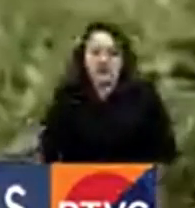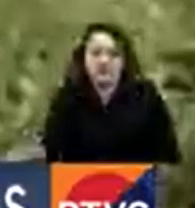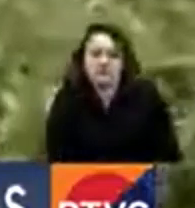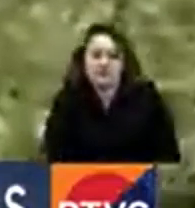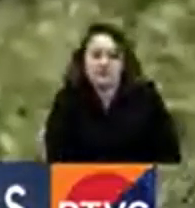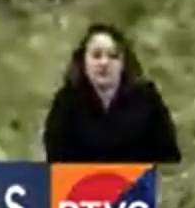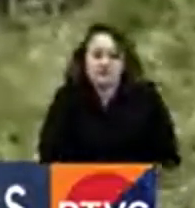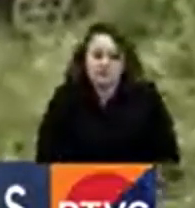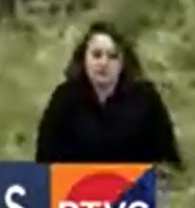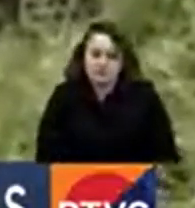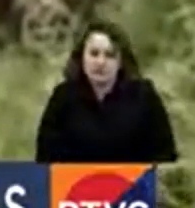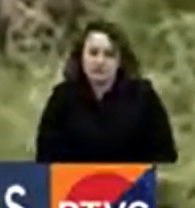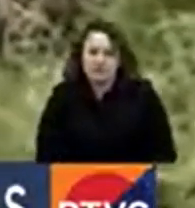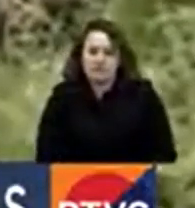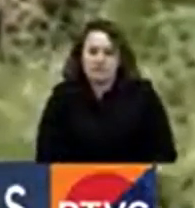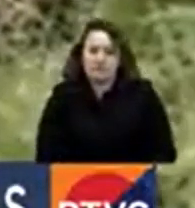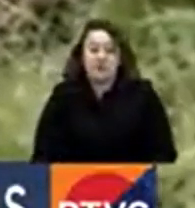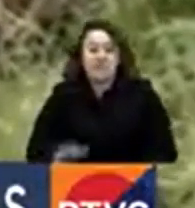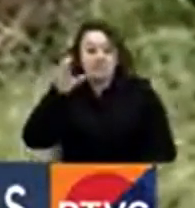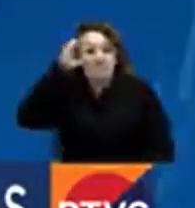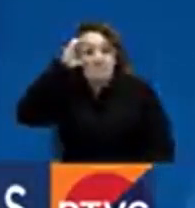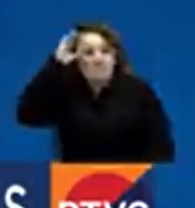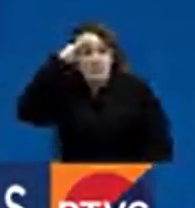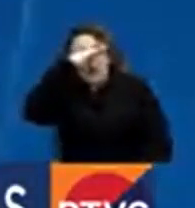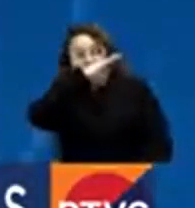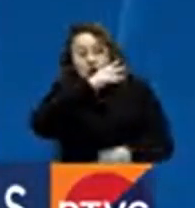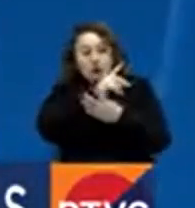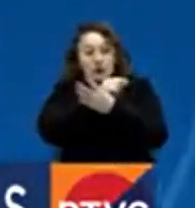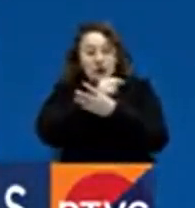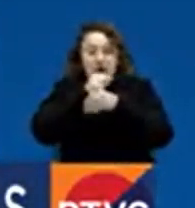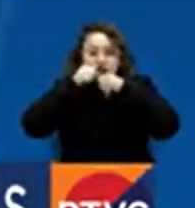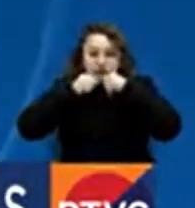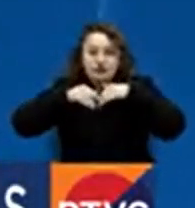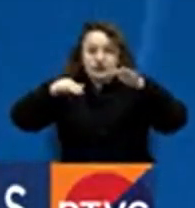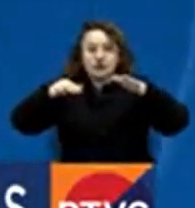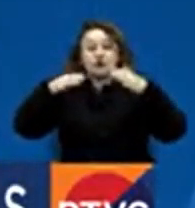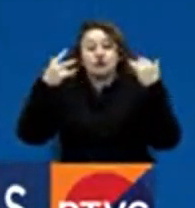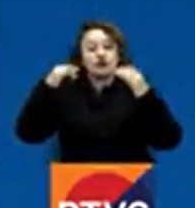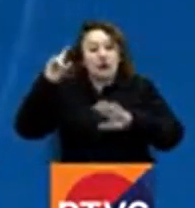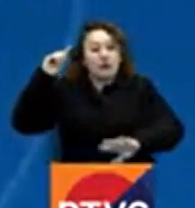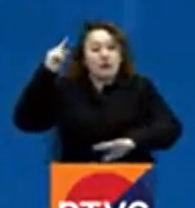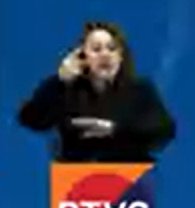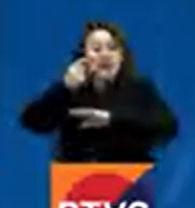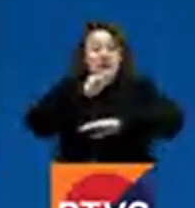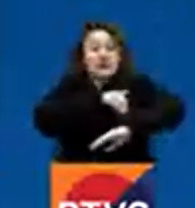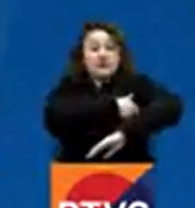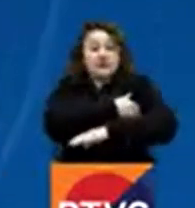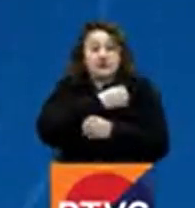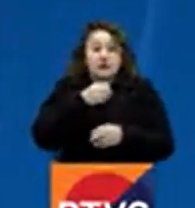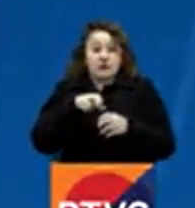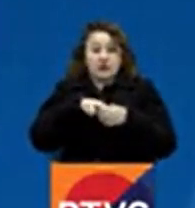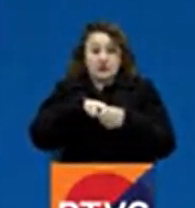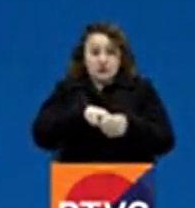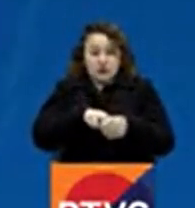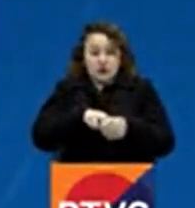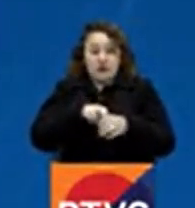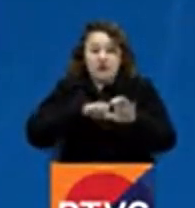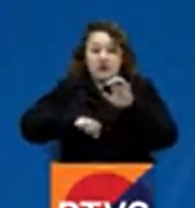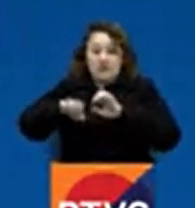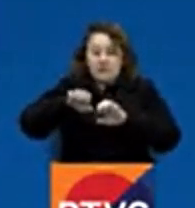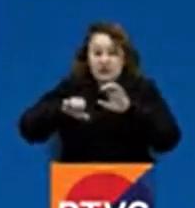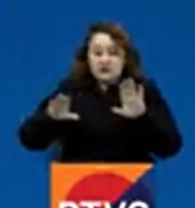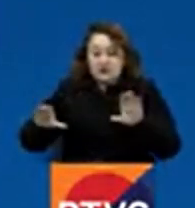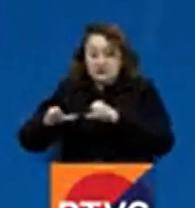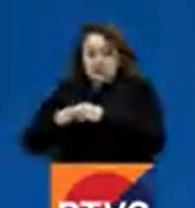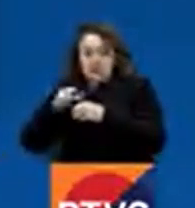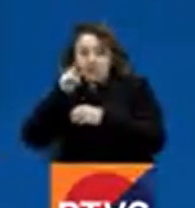el presidente de la República, Gustavo Petro, se pronunció. He dado instrucciones para que el Ministerio del Transporte, el Ministerio de Defensa y la Unidad Nacional del